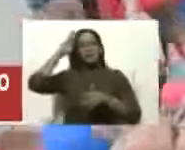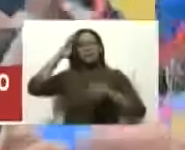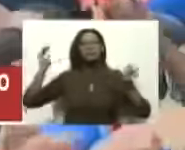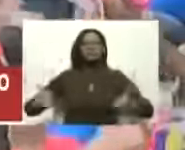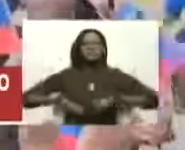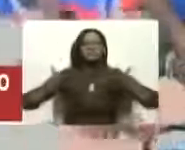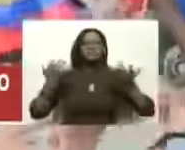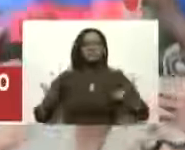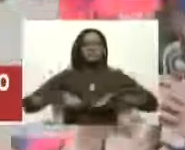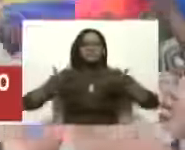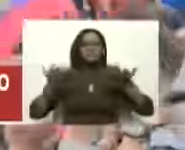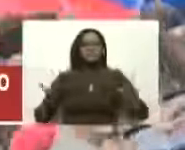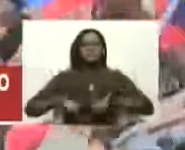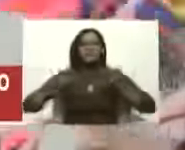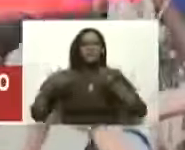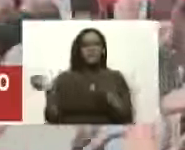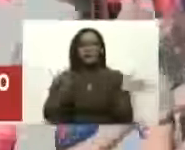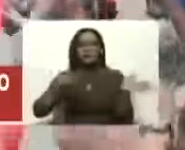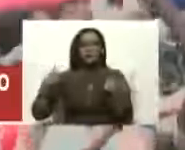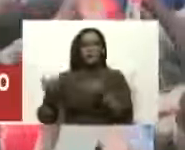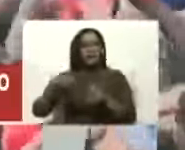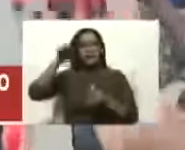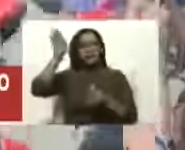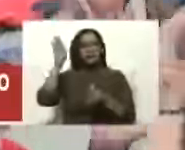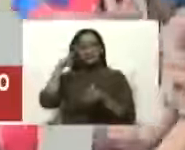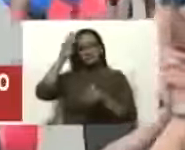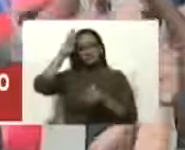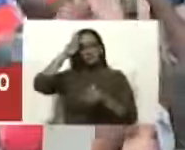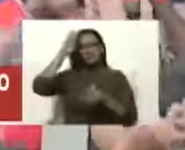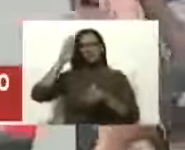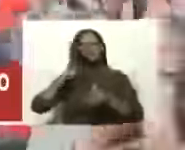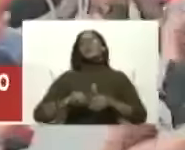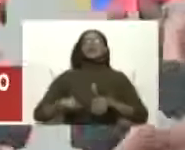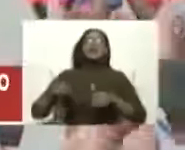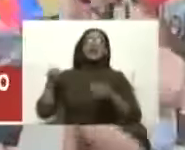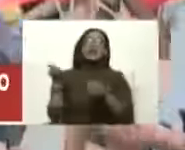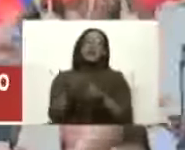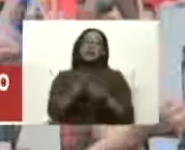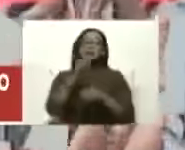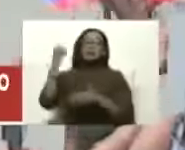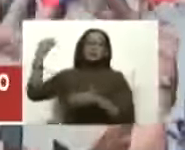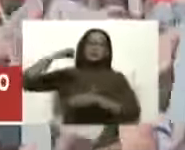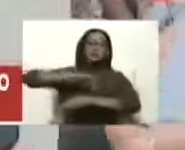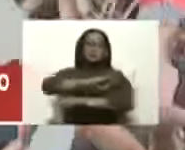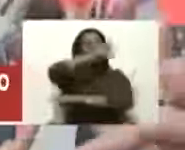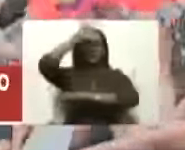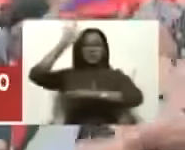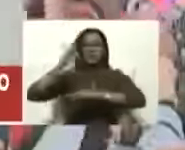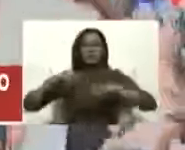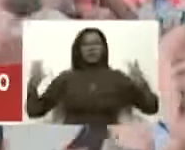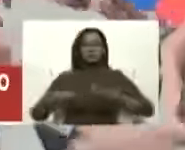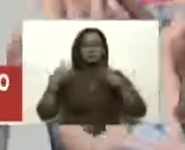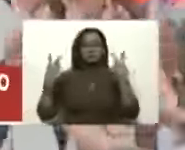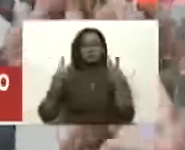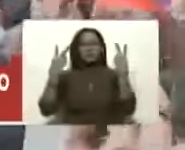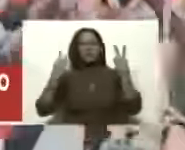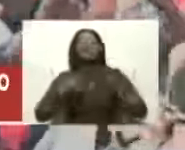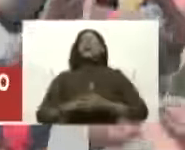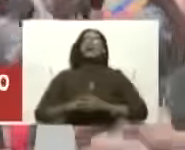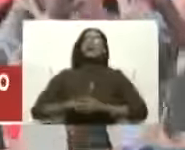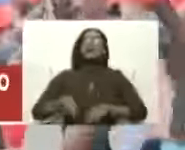las candelas el viento marinés. Y el sol de la victoria alumbre San